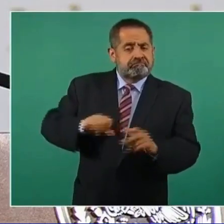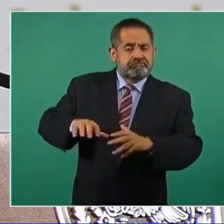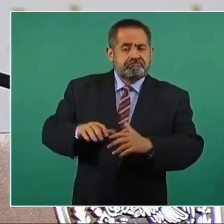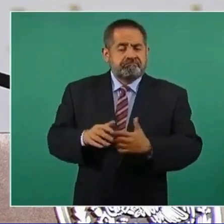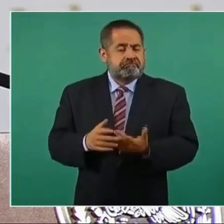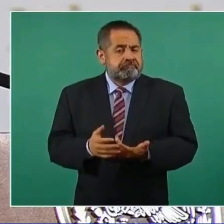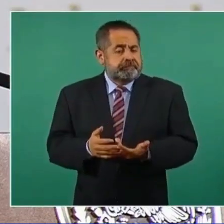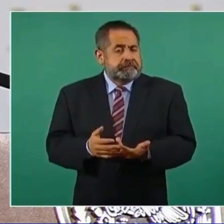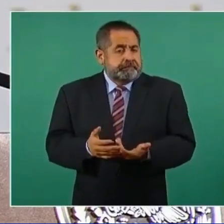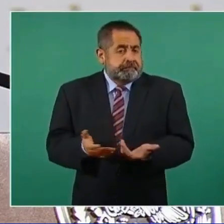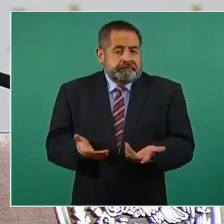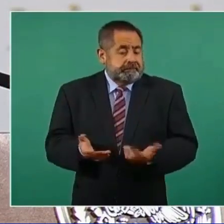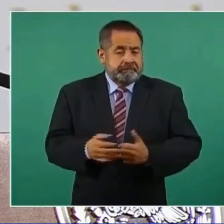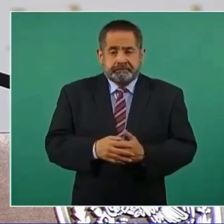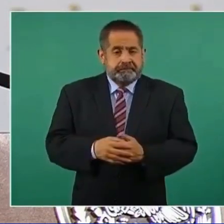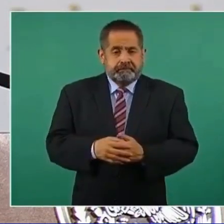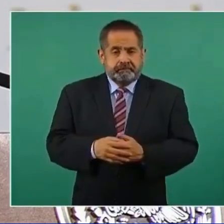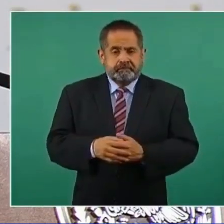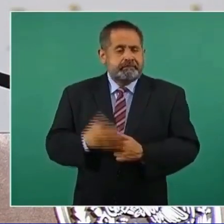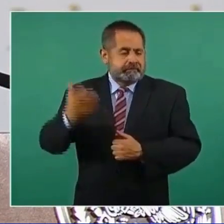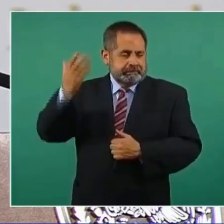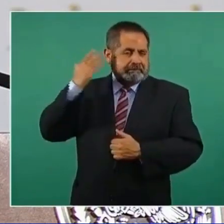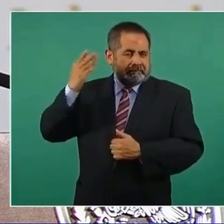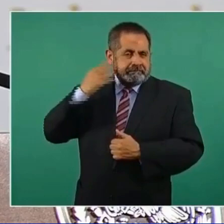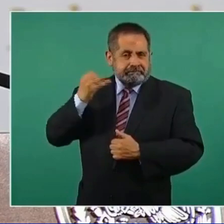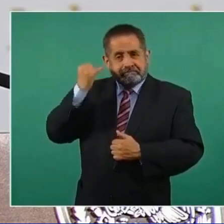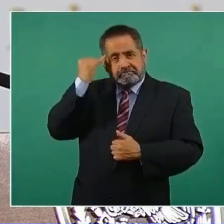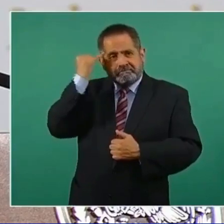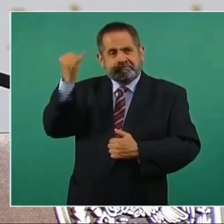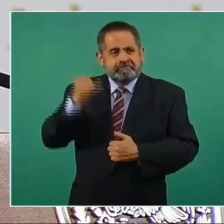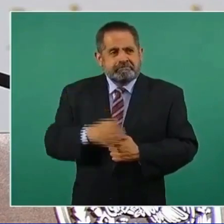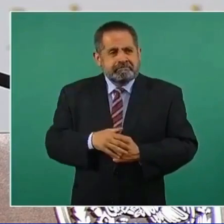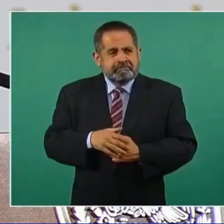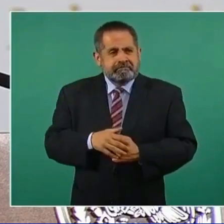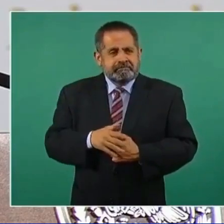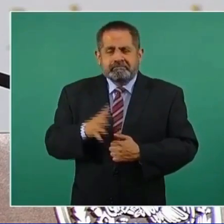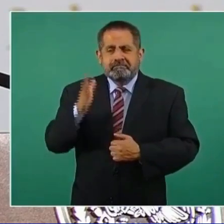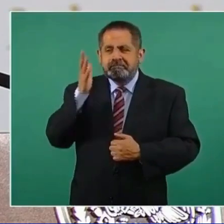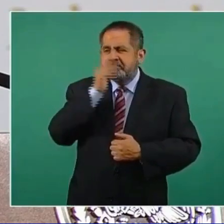porque se apostó a vender